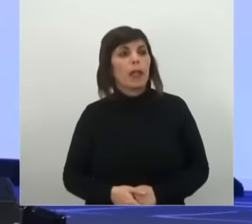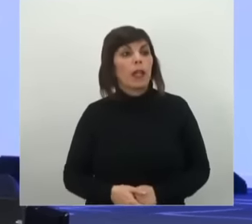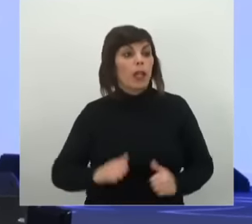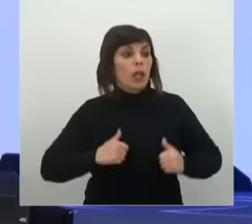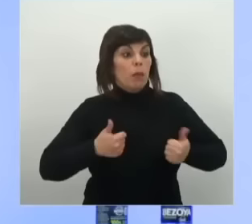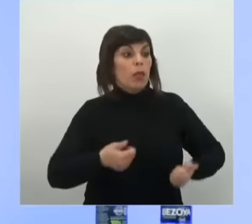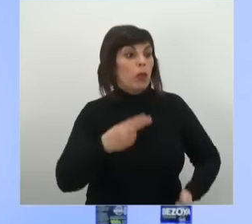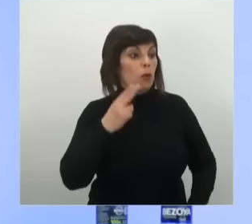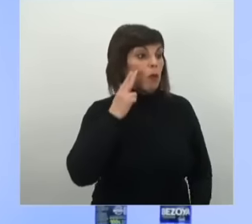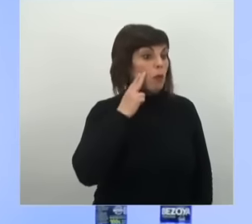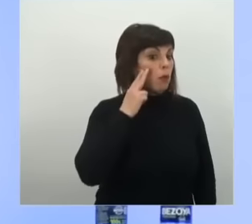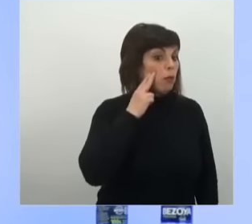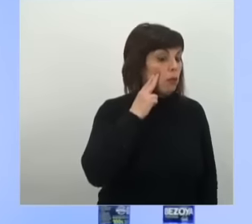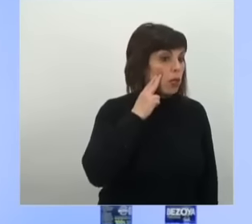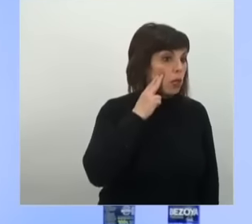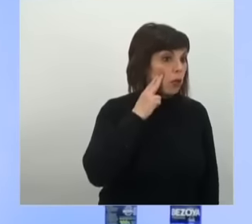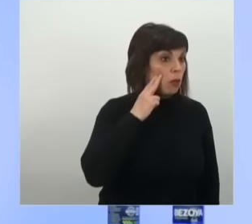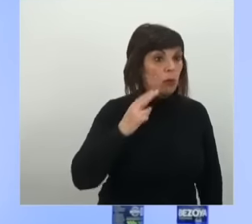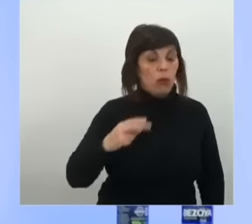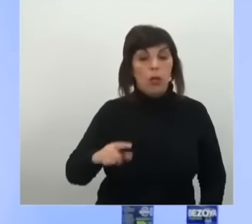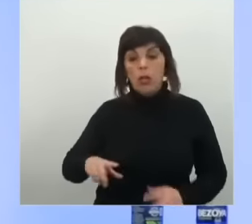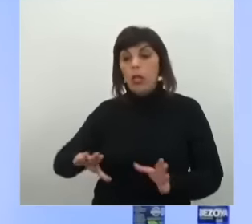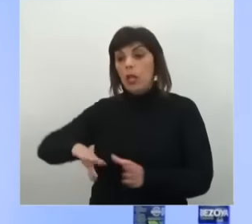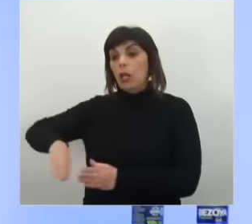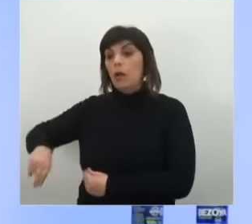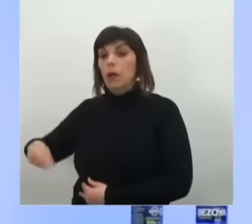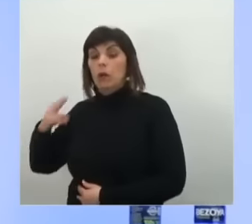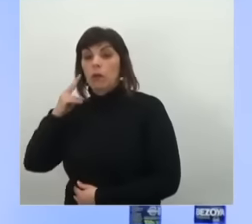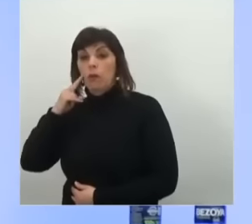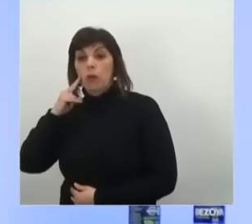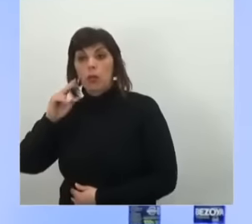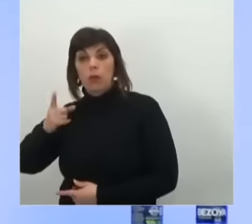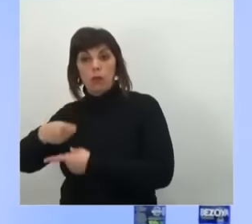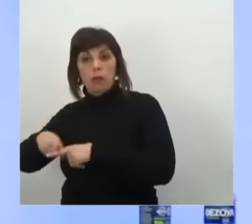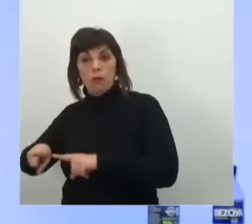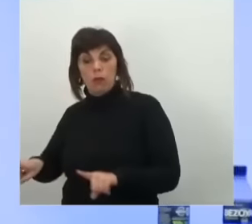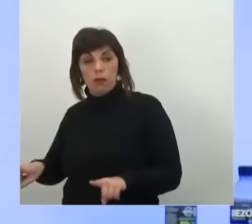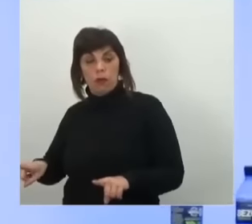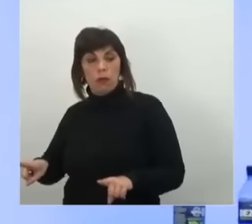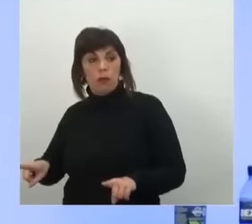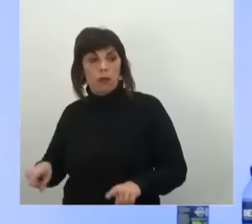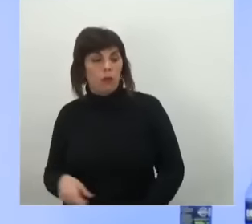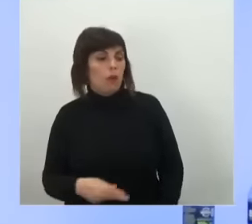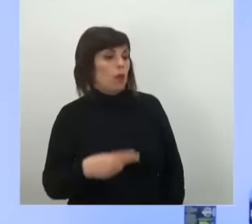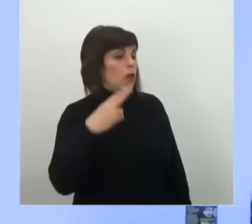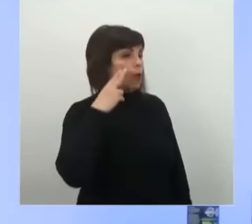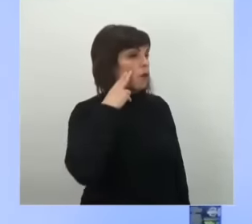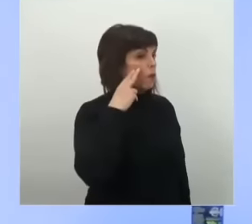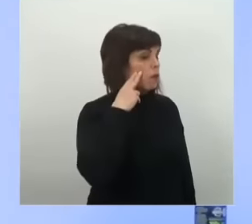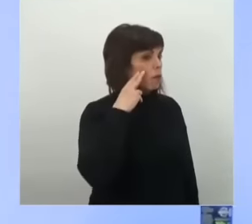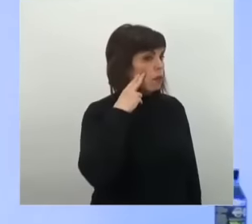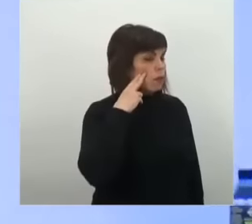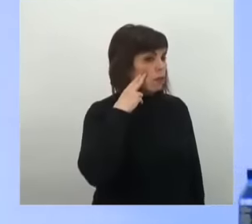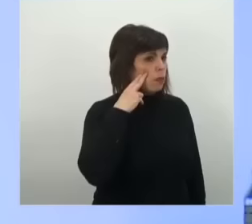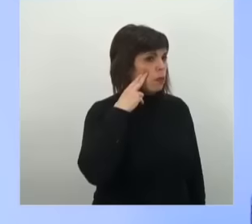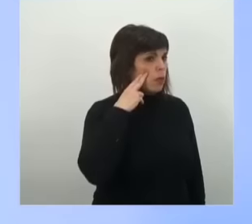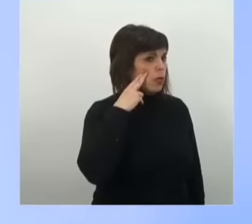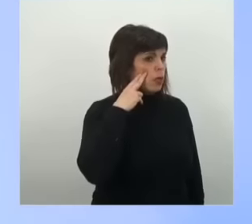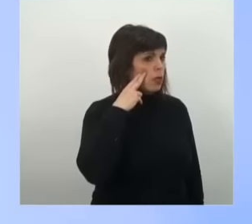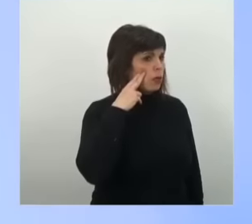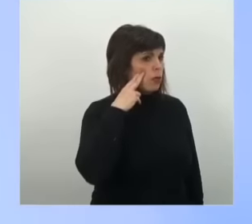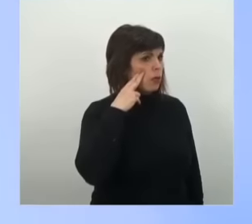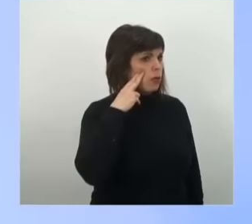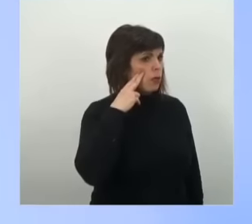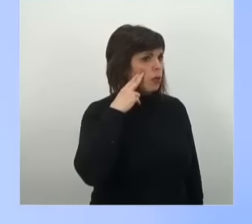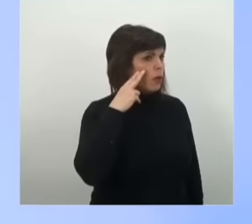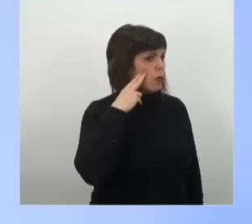terminan con un temor ellos empezaron con el miedo a lo que les habían impuesto